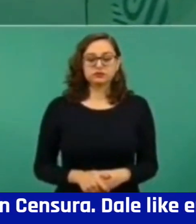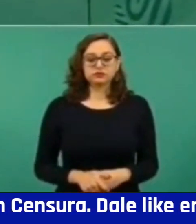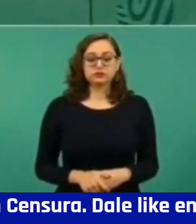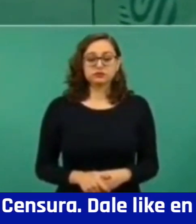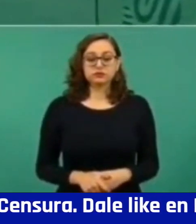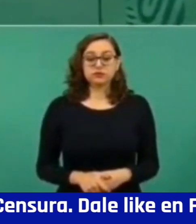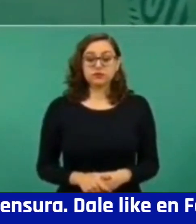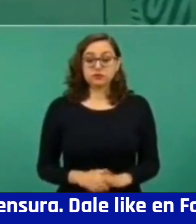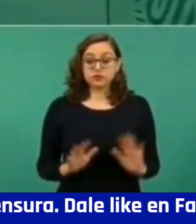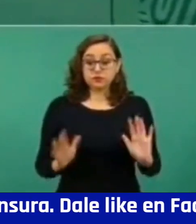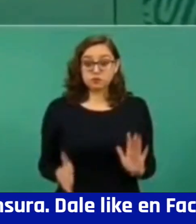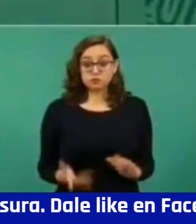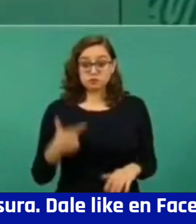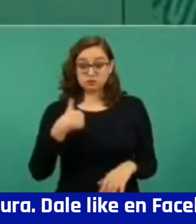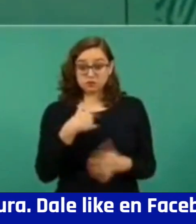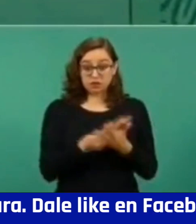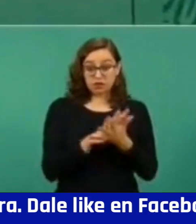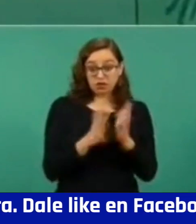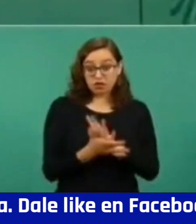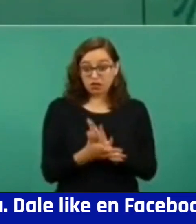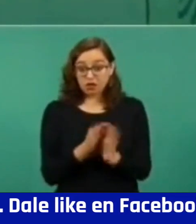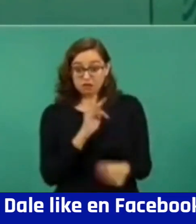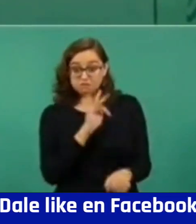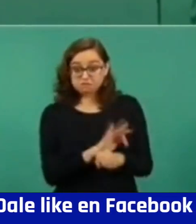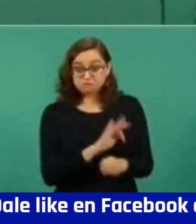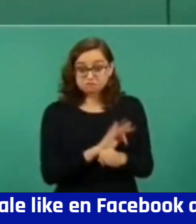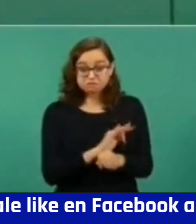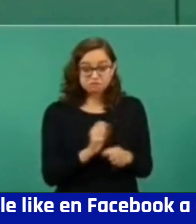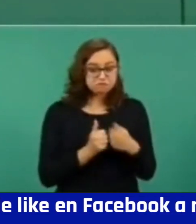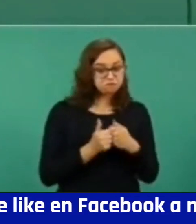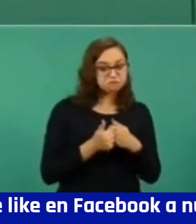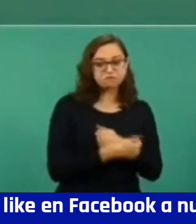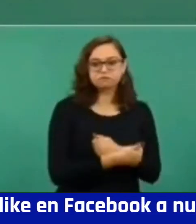Yo no establezco relaciones de complicidad con nadie,